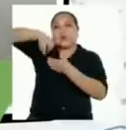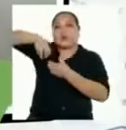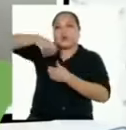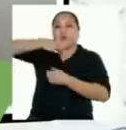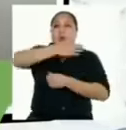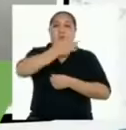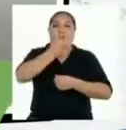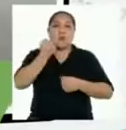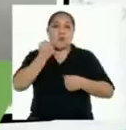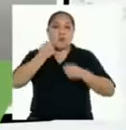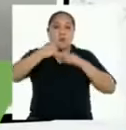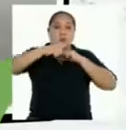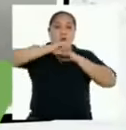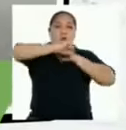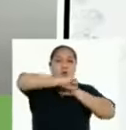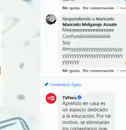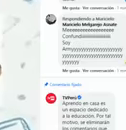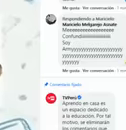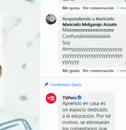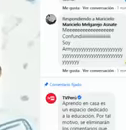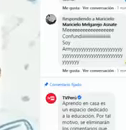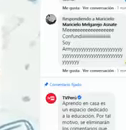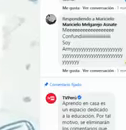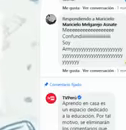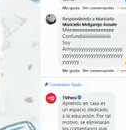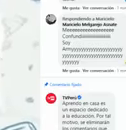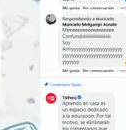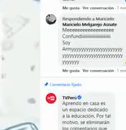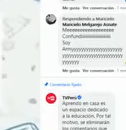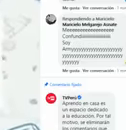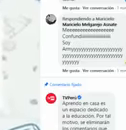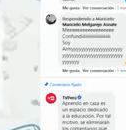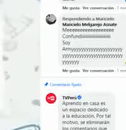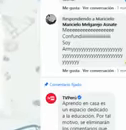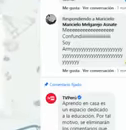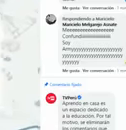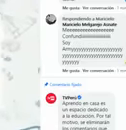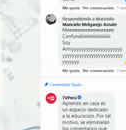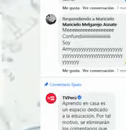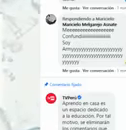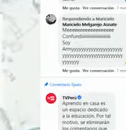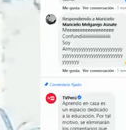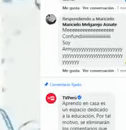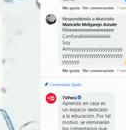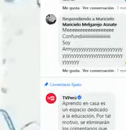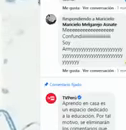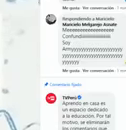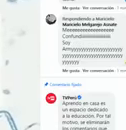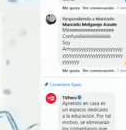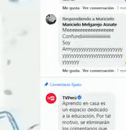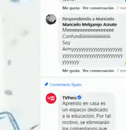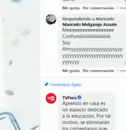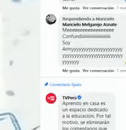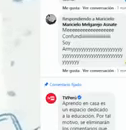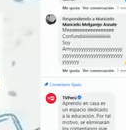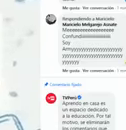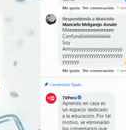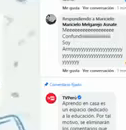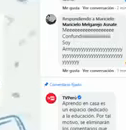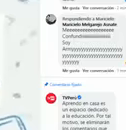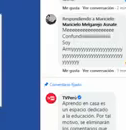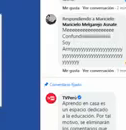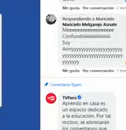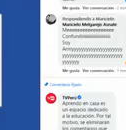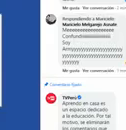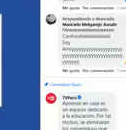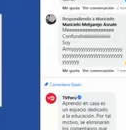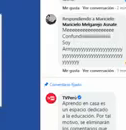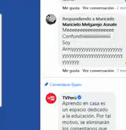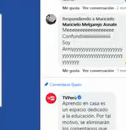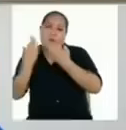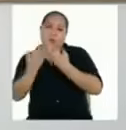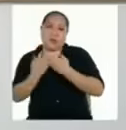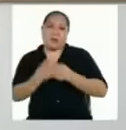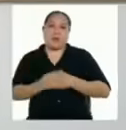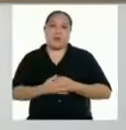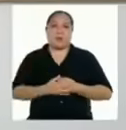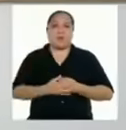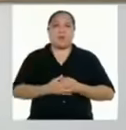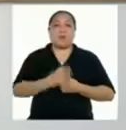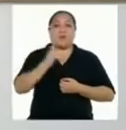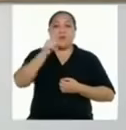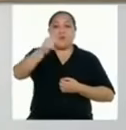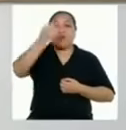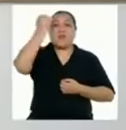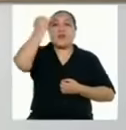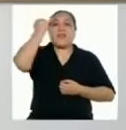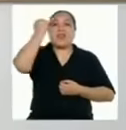mejor difundirlo a través de un video en redes sociales en vez de presentárselo solo a mi familia?